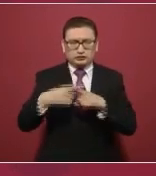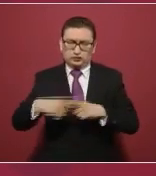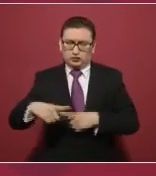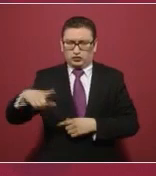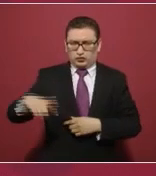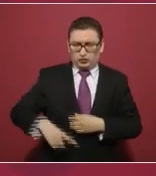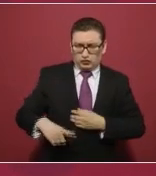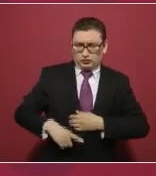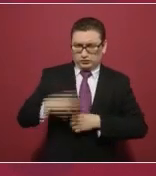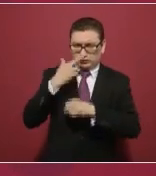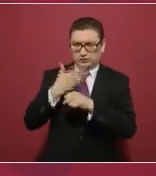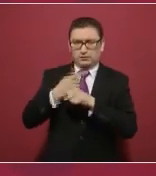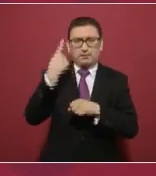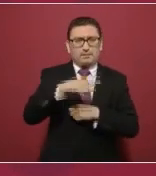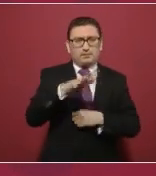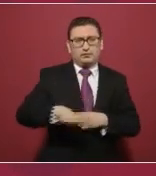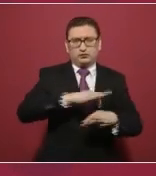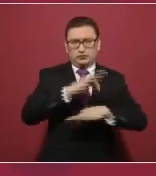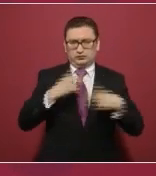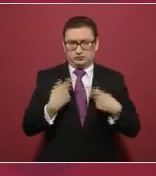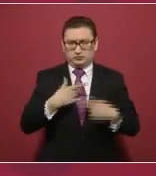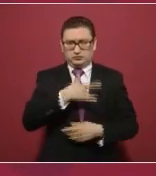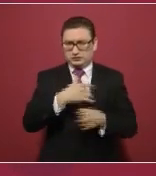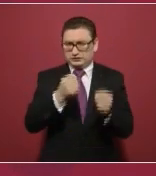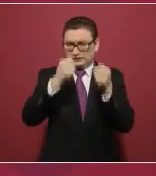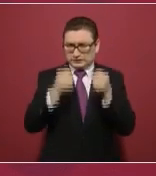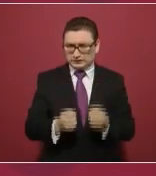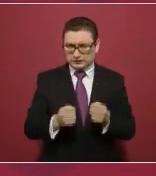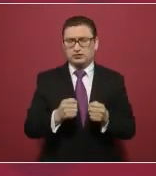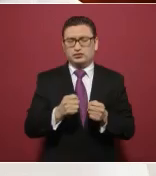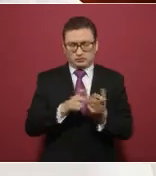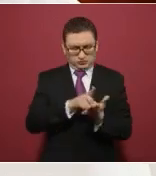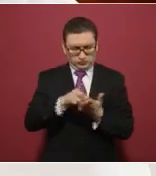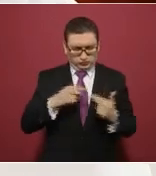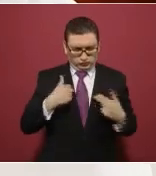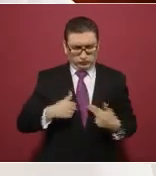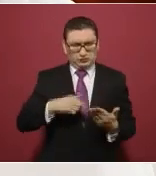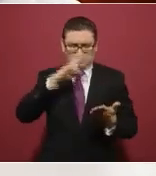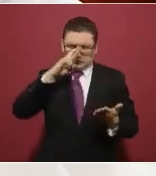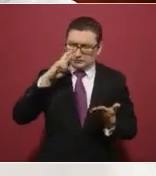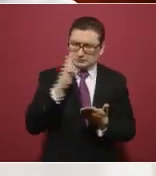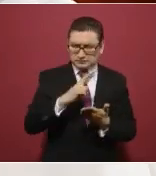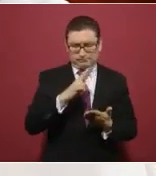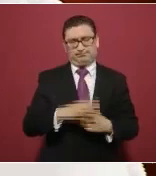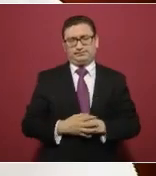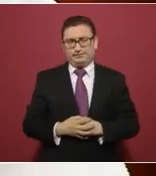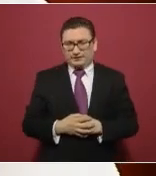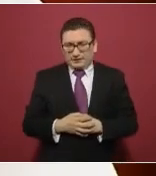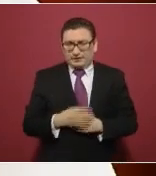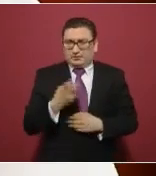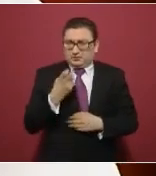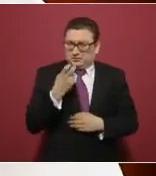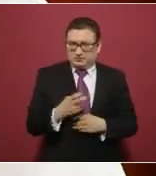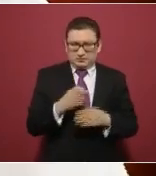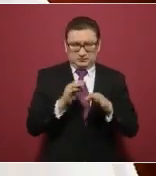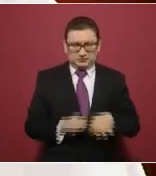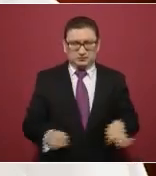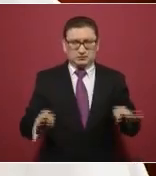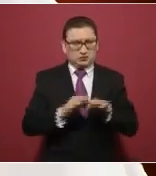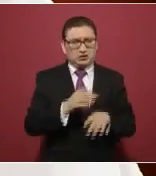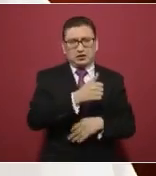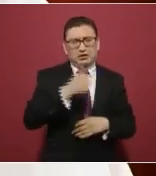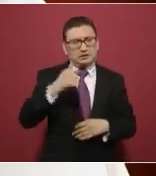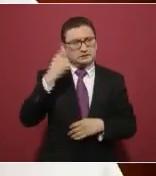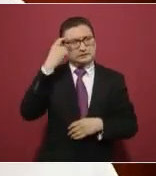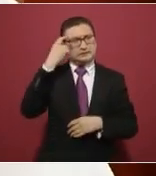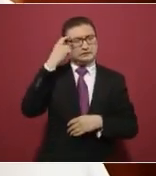seguridad a su población y al mismo tiempo salvaguardar los derechos humanos de sus habitantes. De esta forma se superaría el paradigma